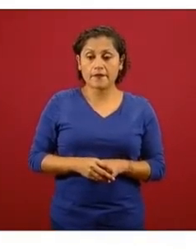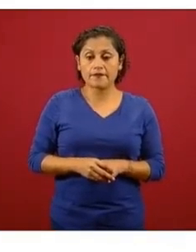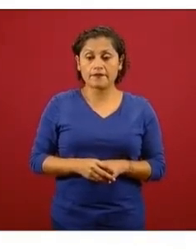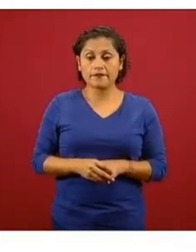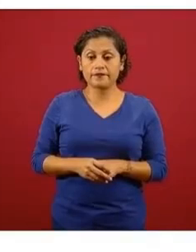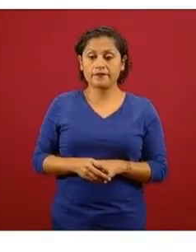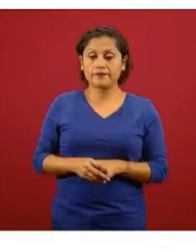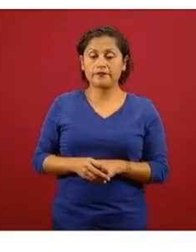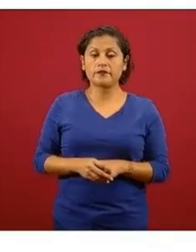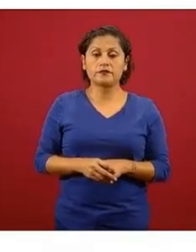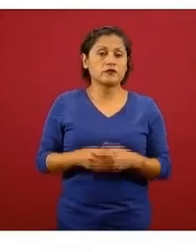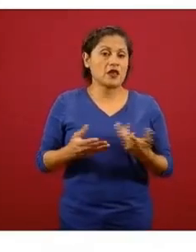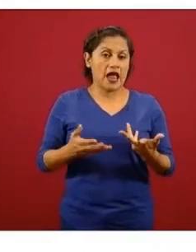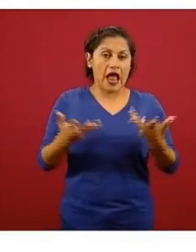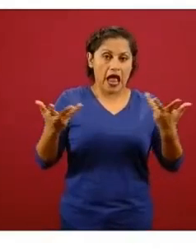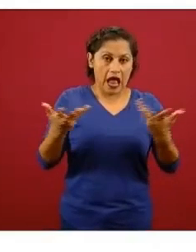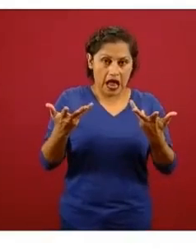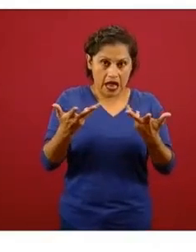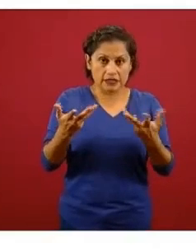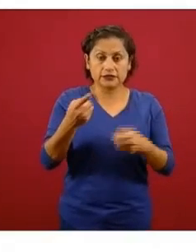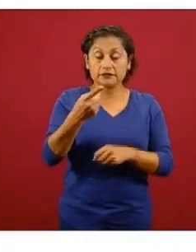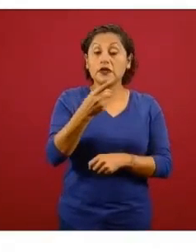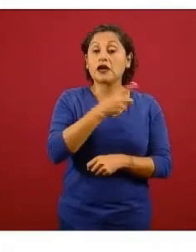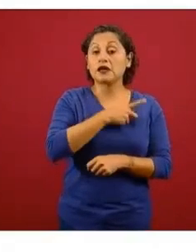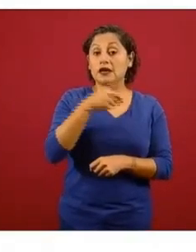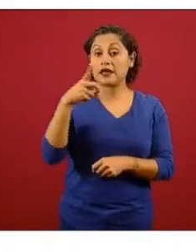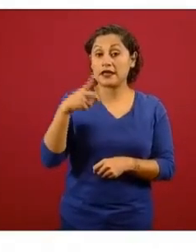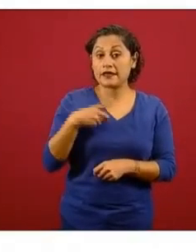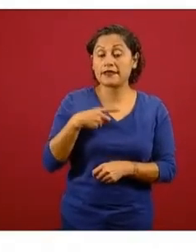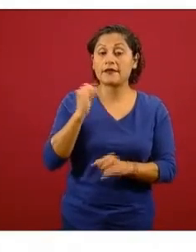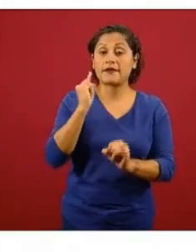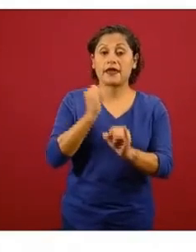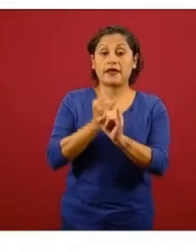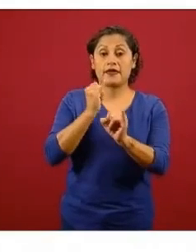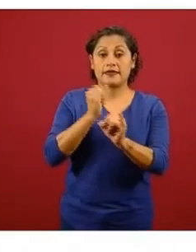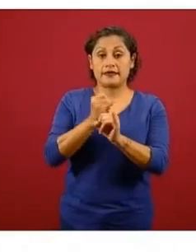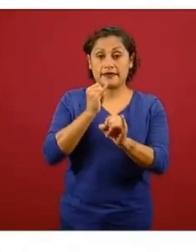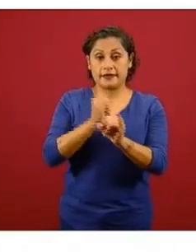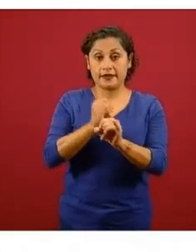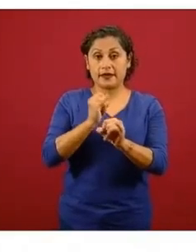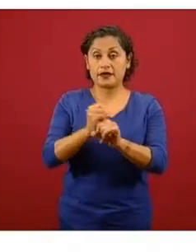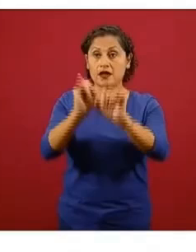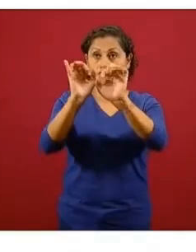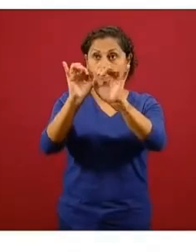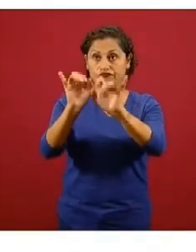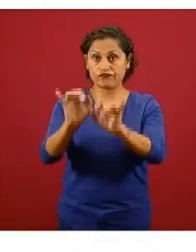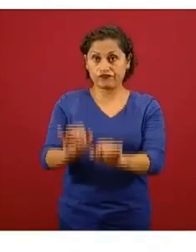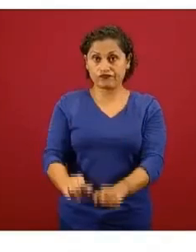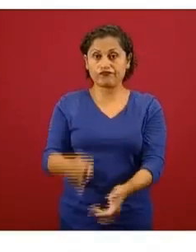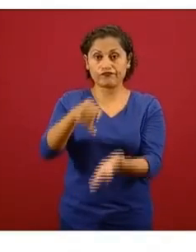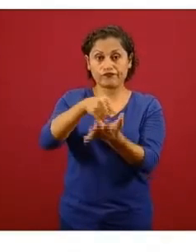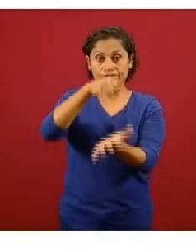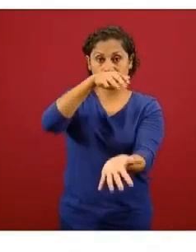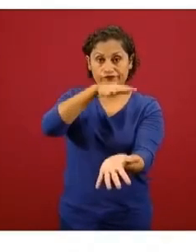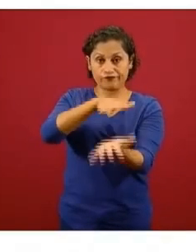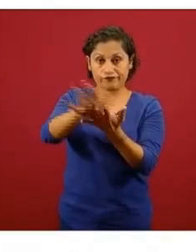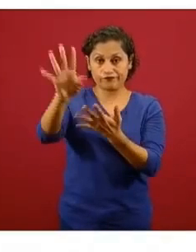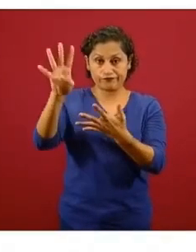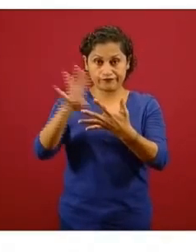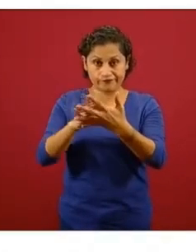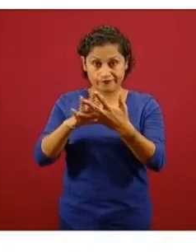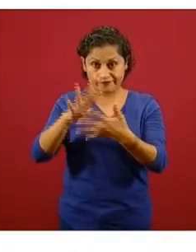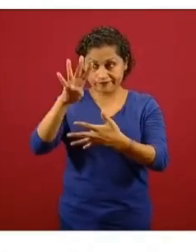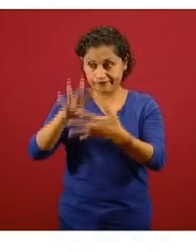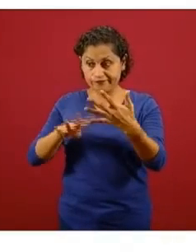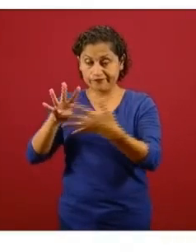¿Cómo pagar? Se tiene que generar una línea de captura y se puede pagar en la ventanilla,